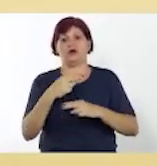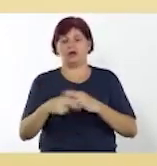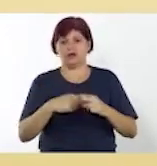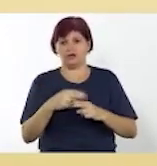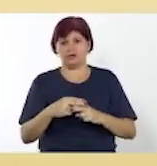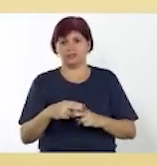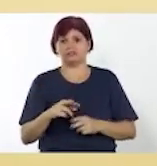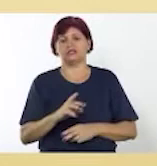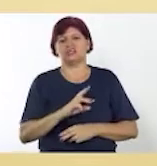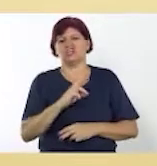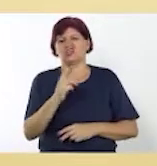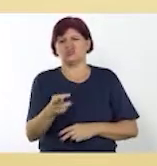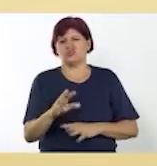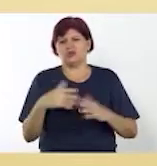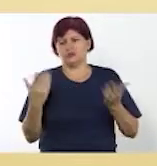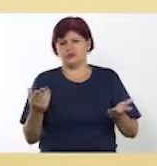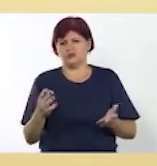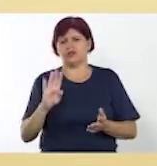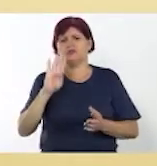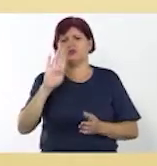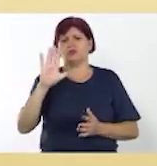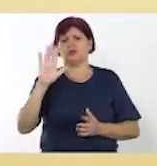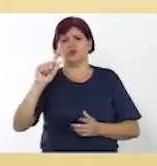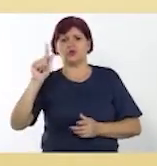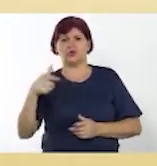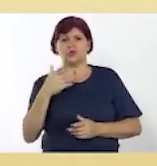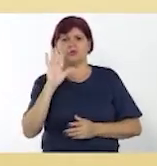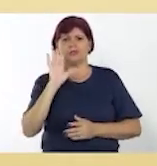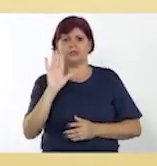Al realizar la operación nos queda